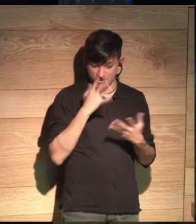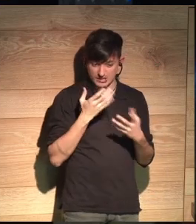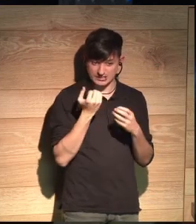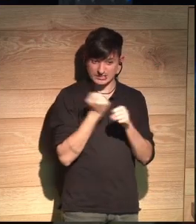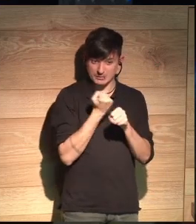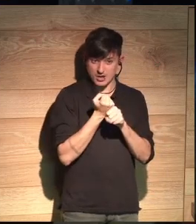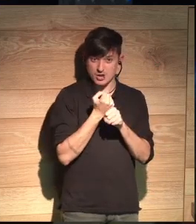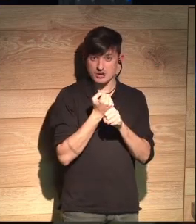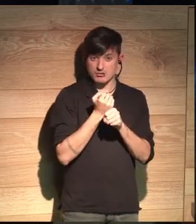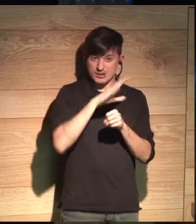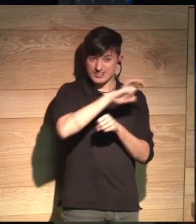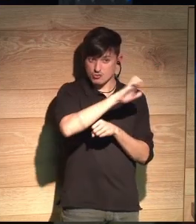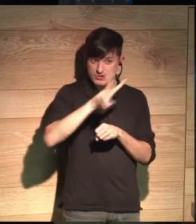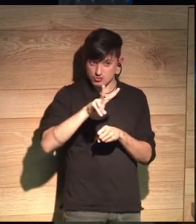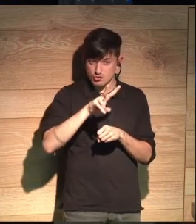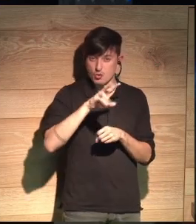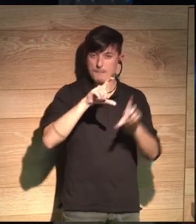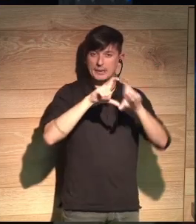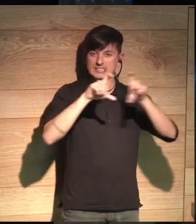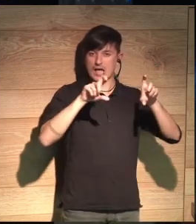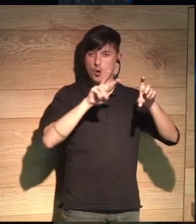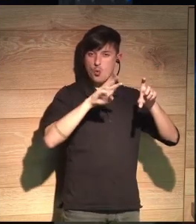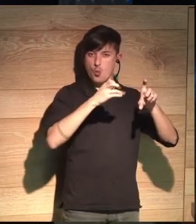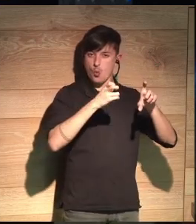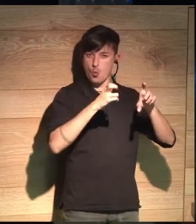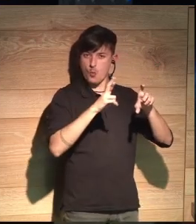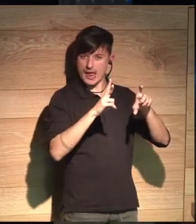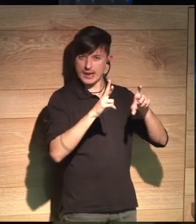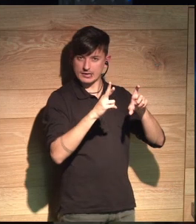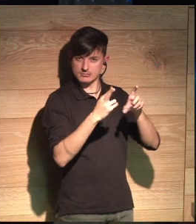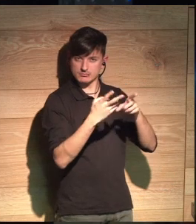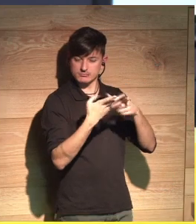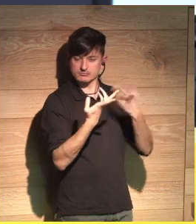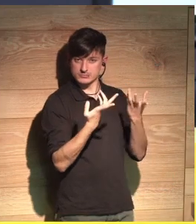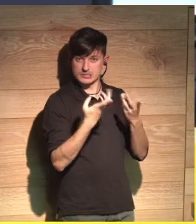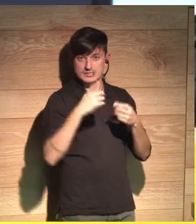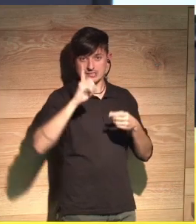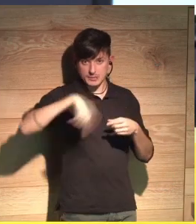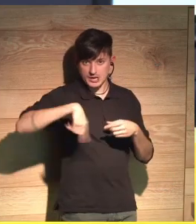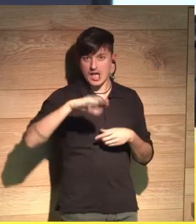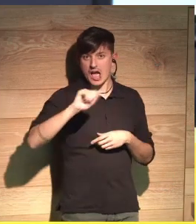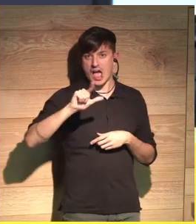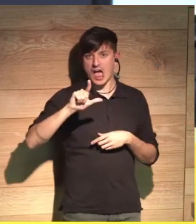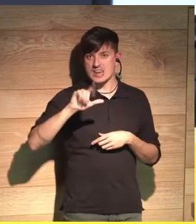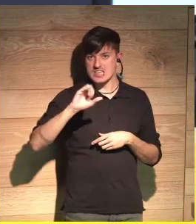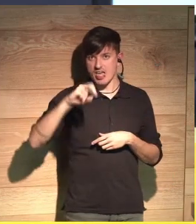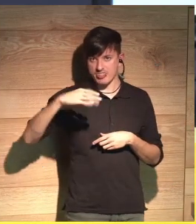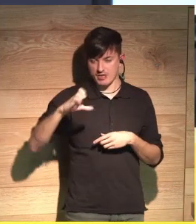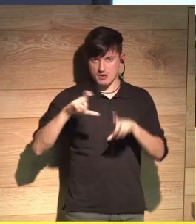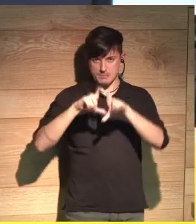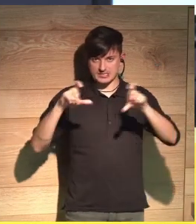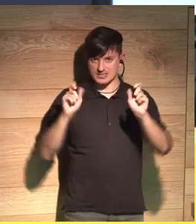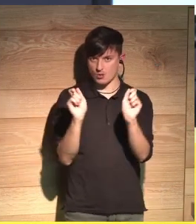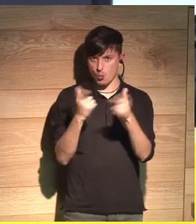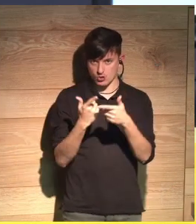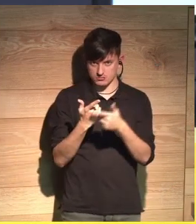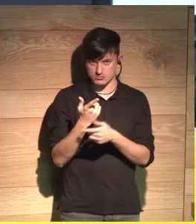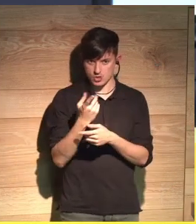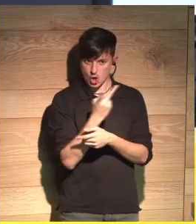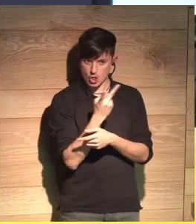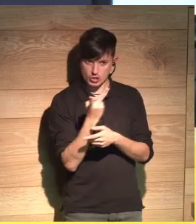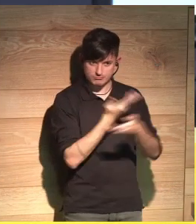über y los eeuu y estamos trabajando con alliance una empresa de seguros en un importante país europeo para ver si podemos controlar